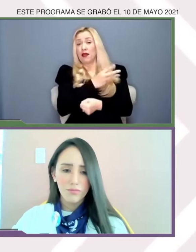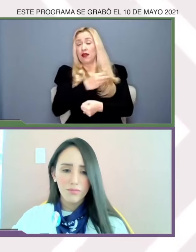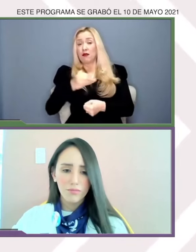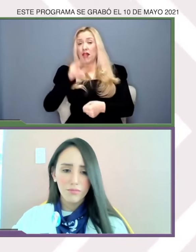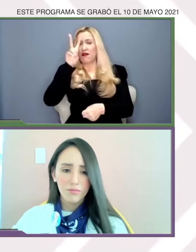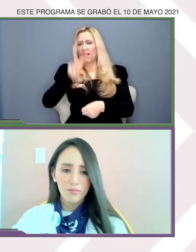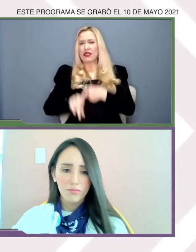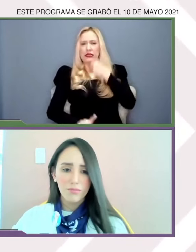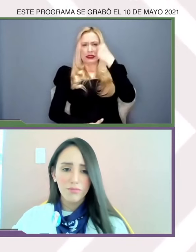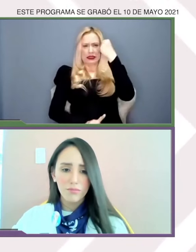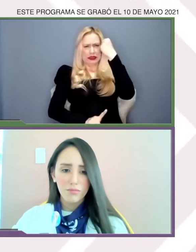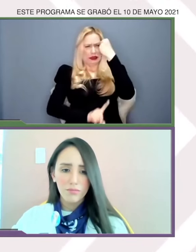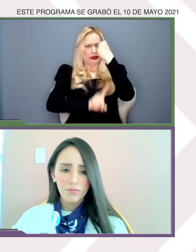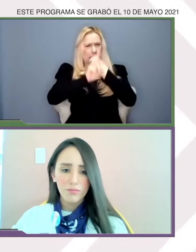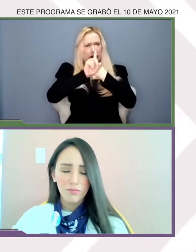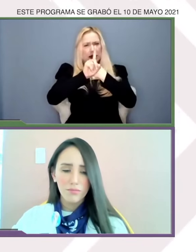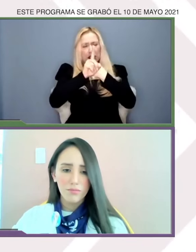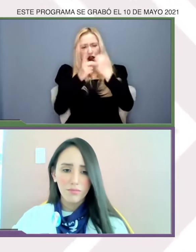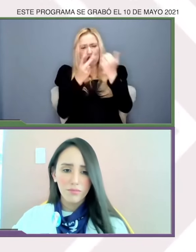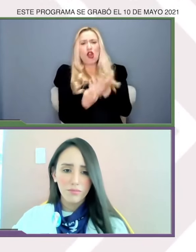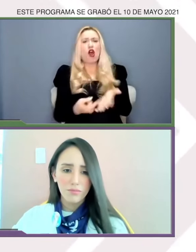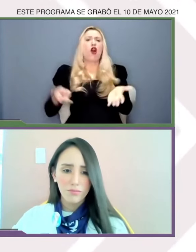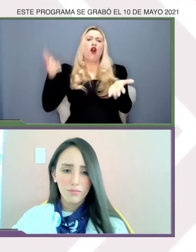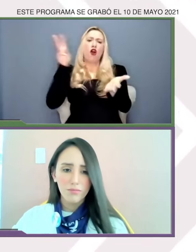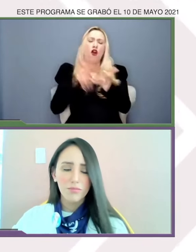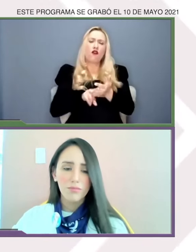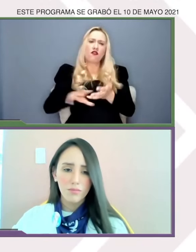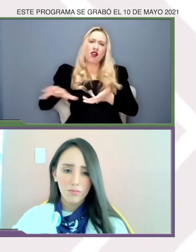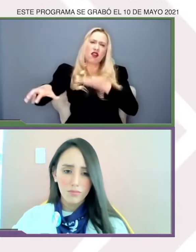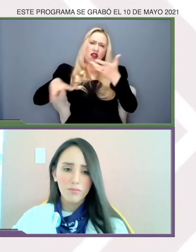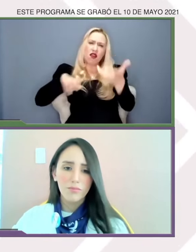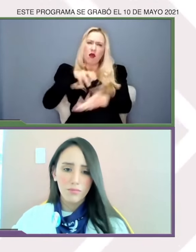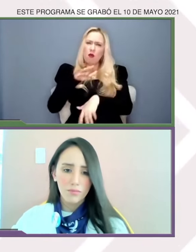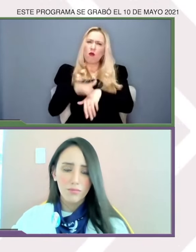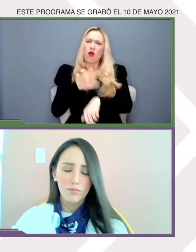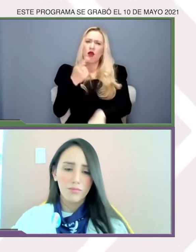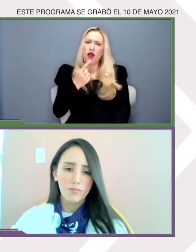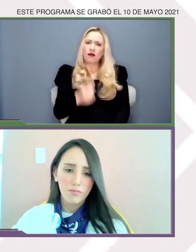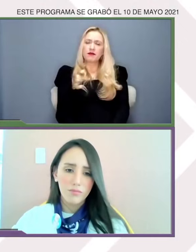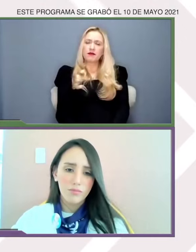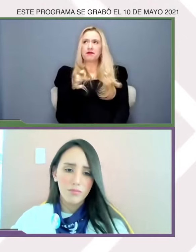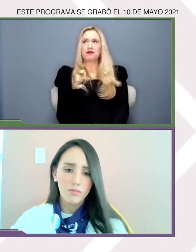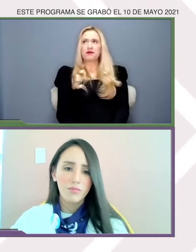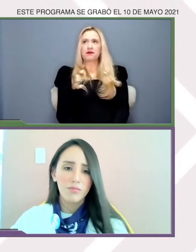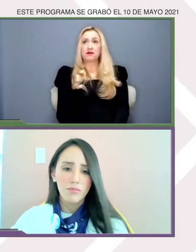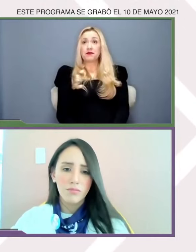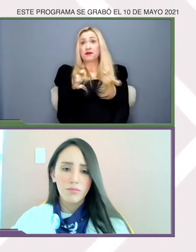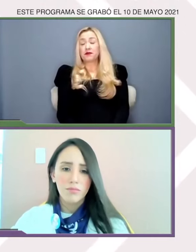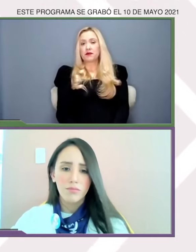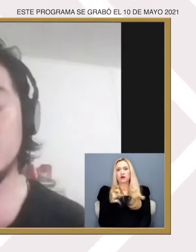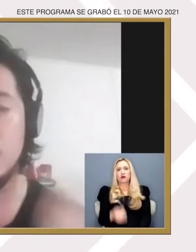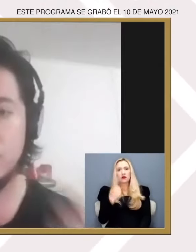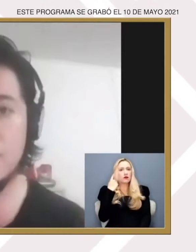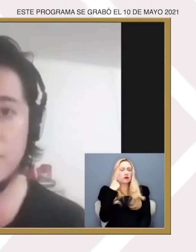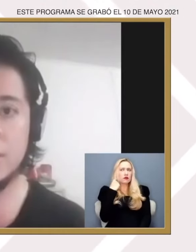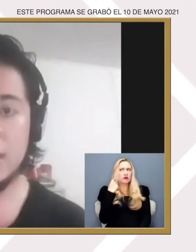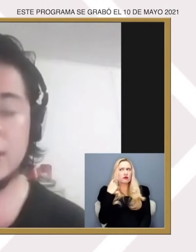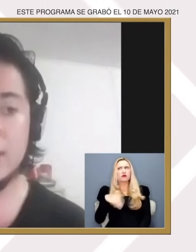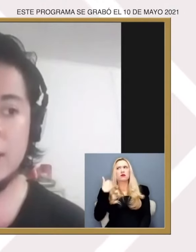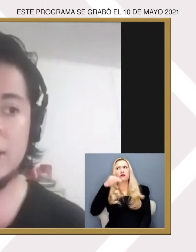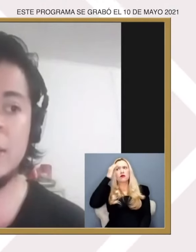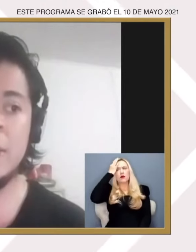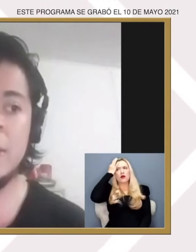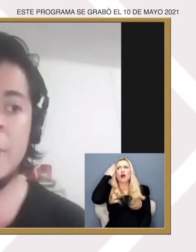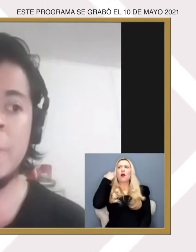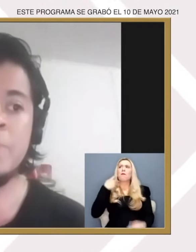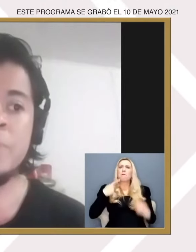dificultar aún más este contexto. ¿Por qué? Se ha habido muchos casos, sobre todo en personas